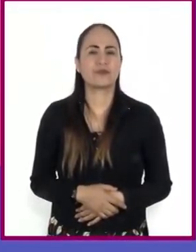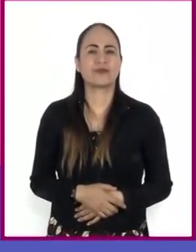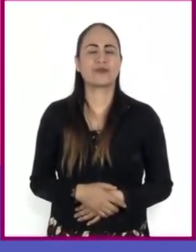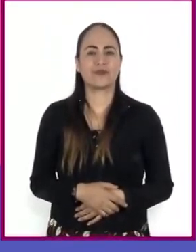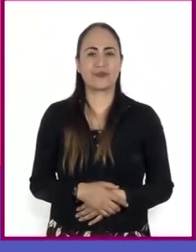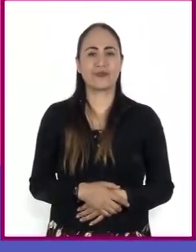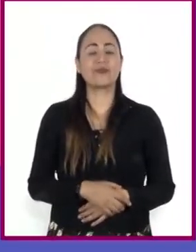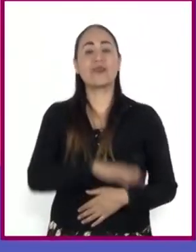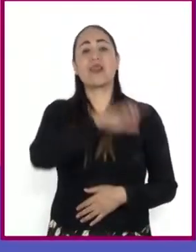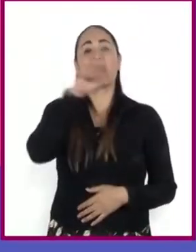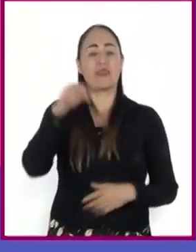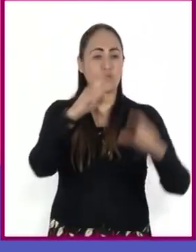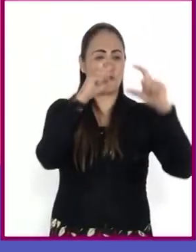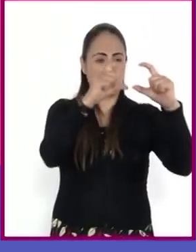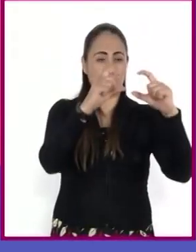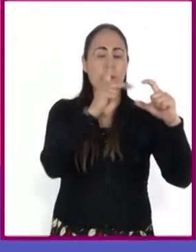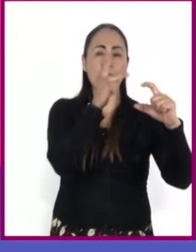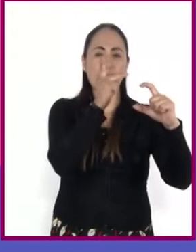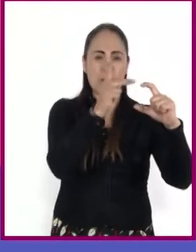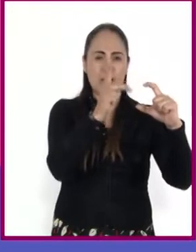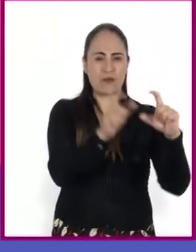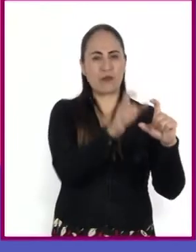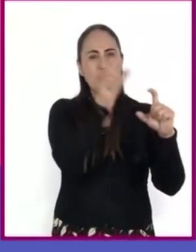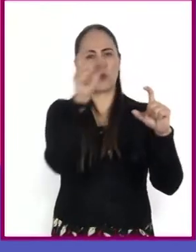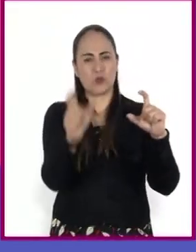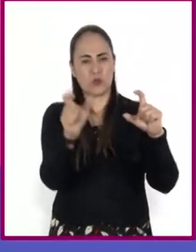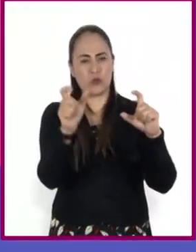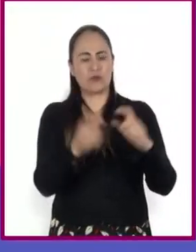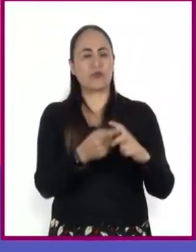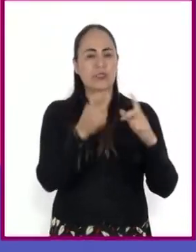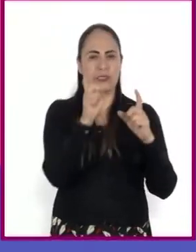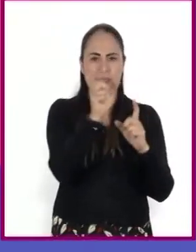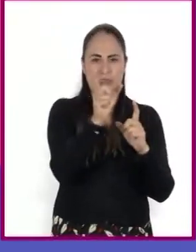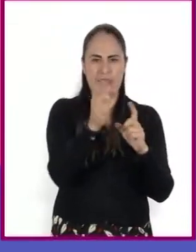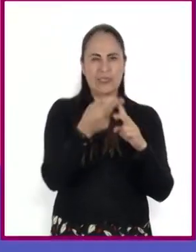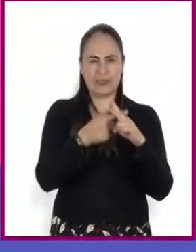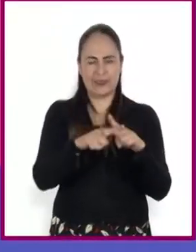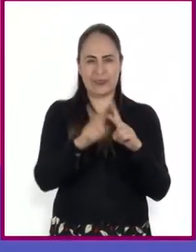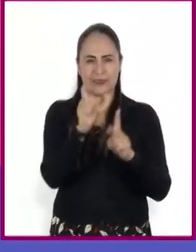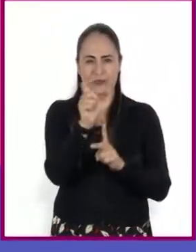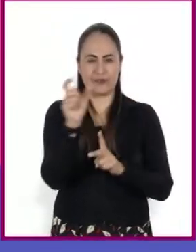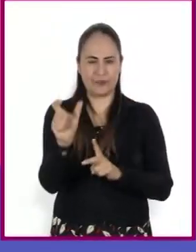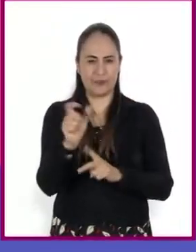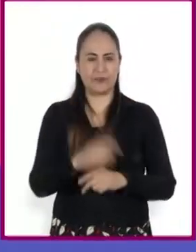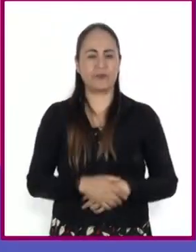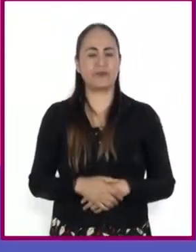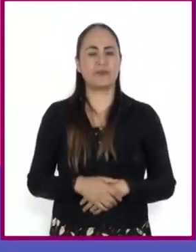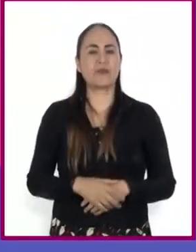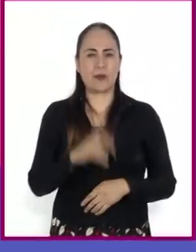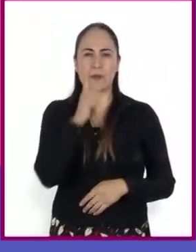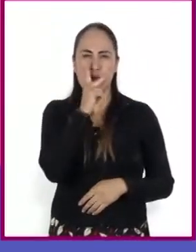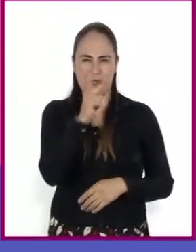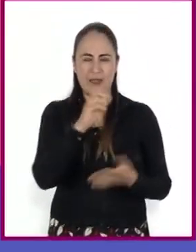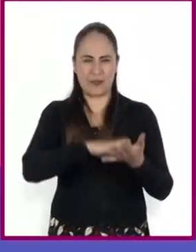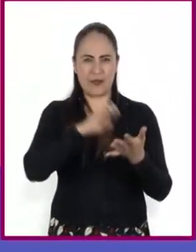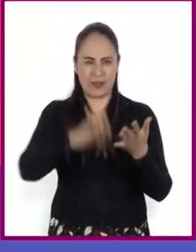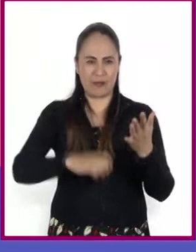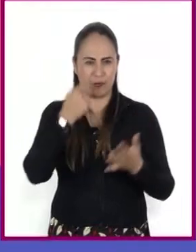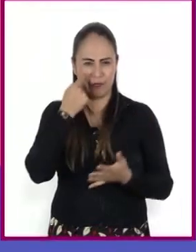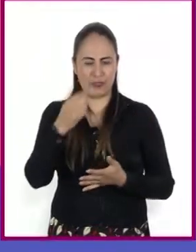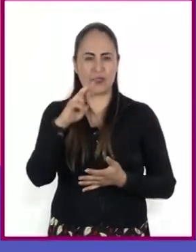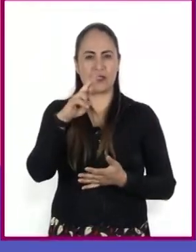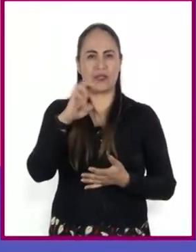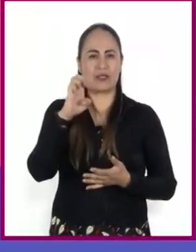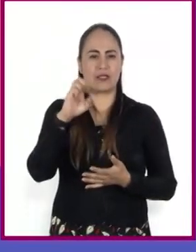Después de la categoría gramatical está la definición de la entrada o lema. En el caso de la siguiente palabra,